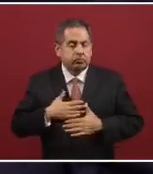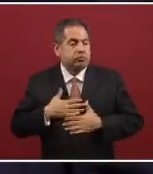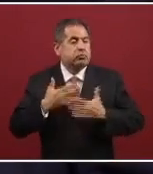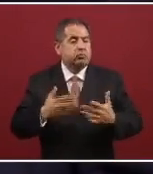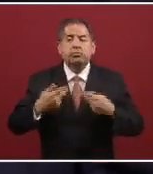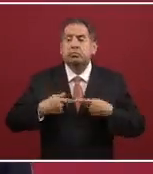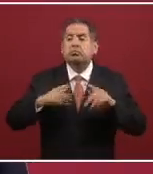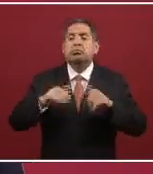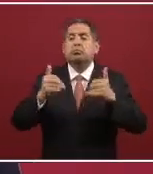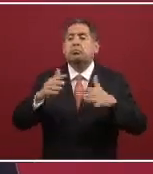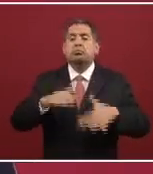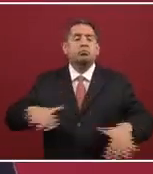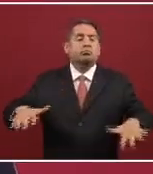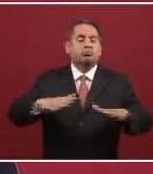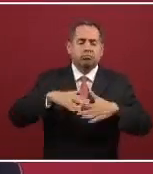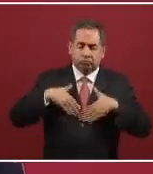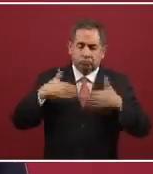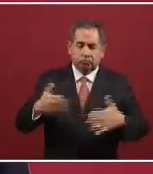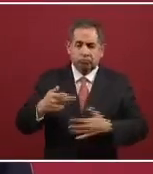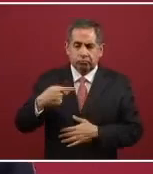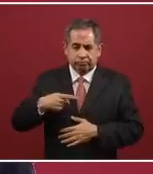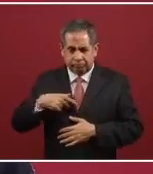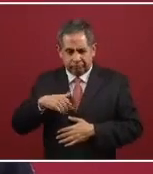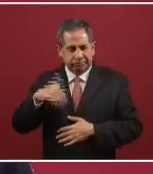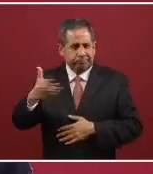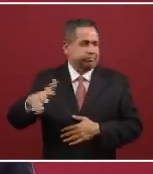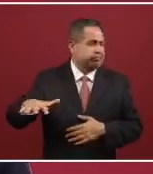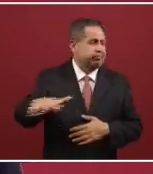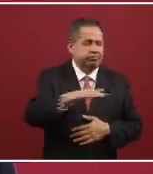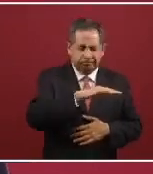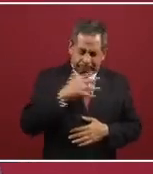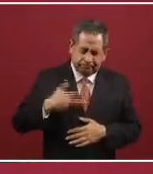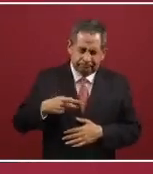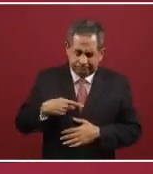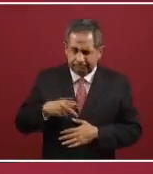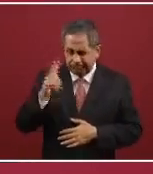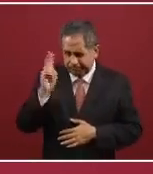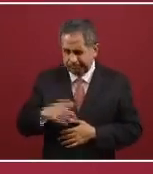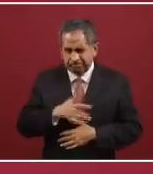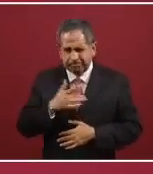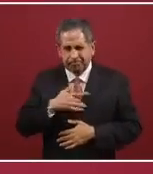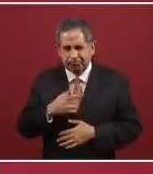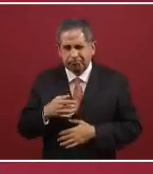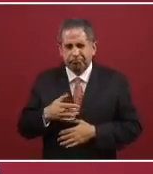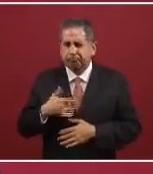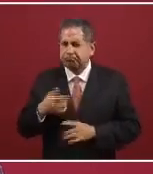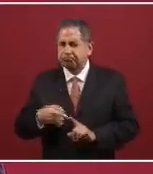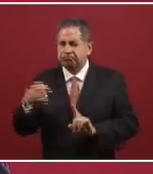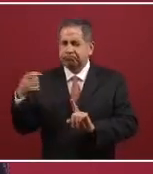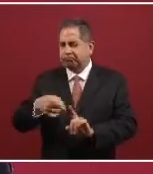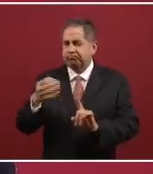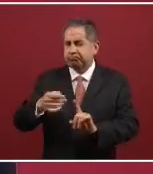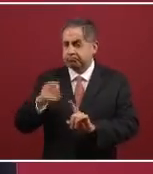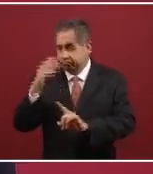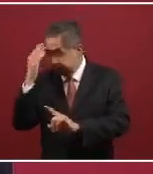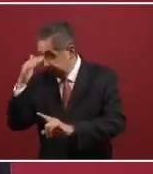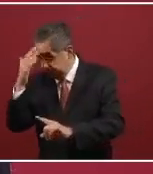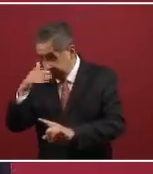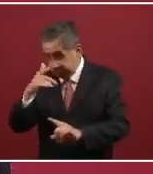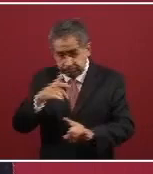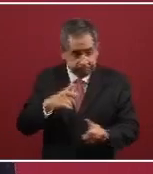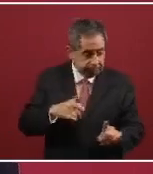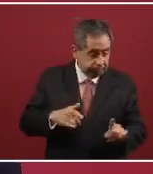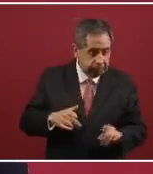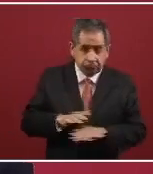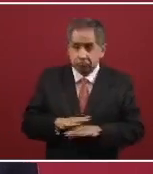gente, porque el pueblo tiene un instinto certero, sabe lo